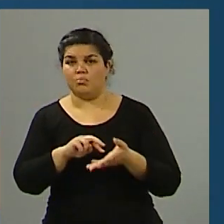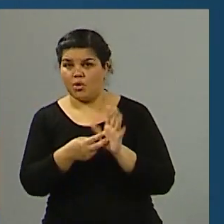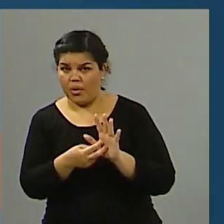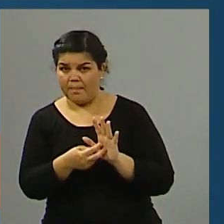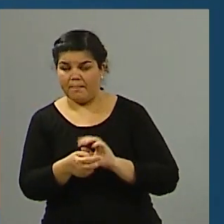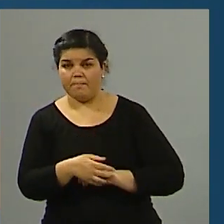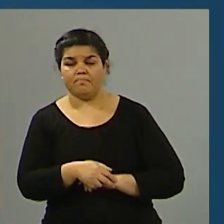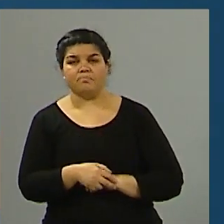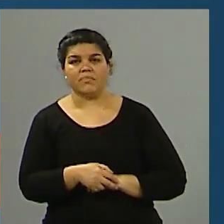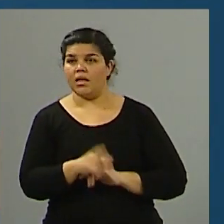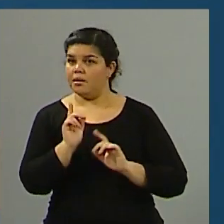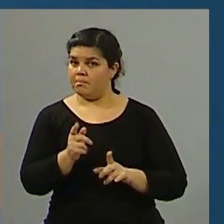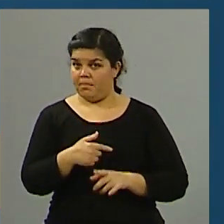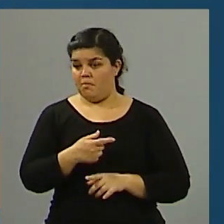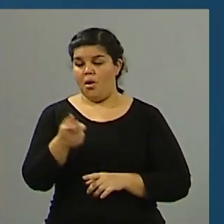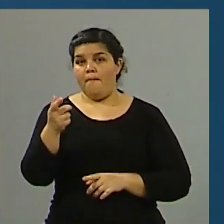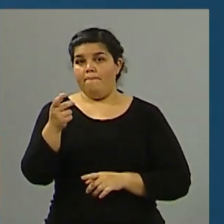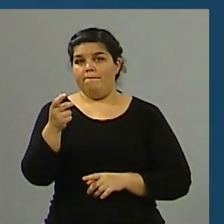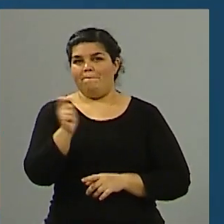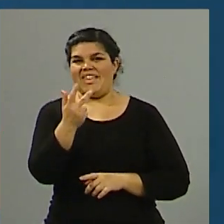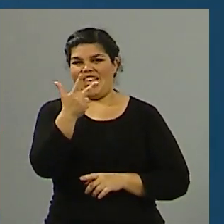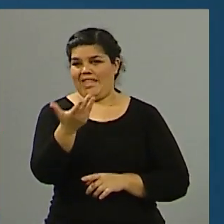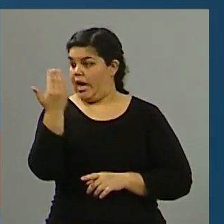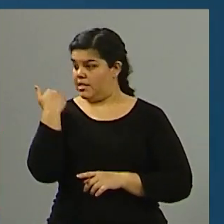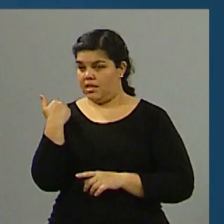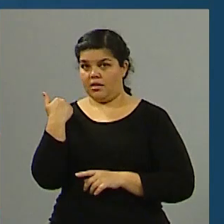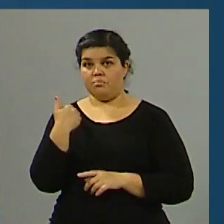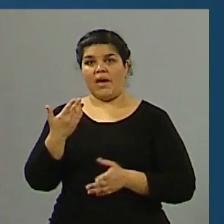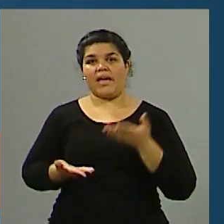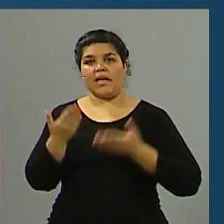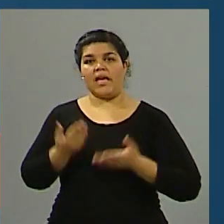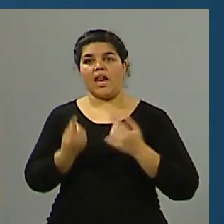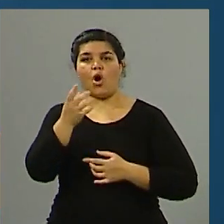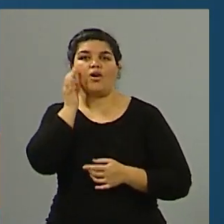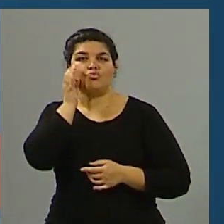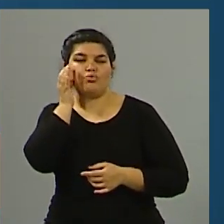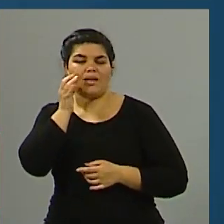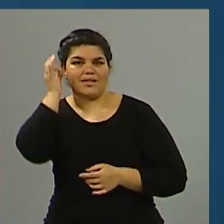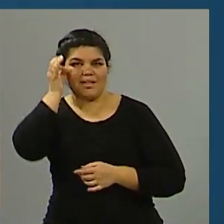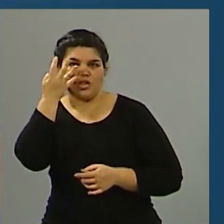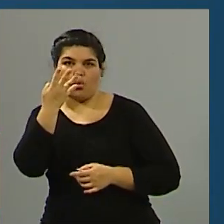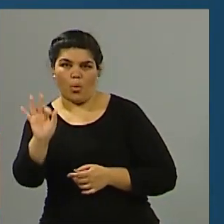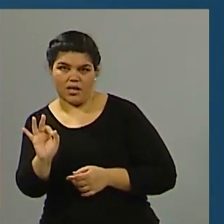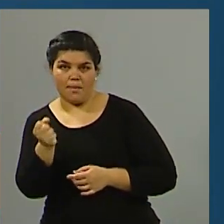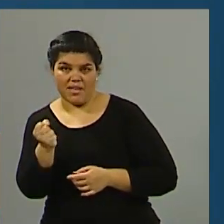meses atrás, cuando yo pagaba 1 kilo de azúcar 340 pesos sí, y lo podía vender en 400, hoy lo